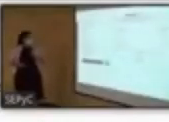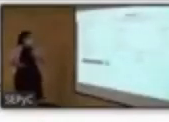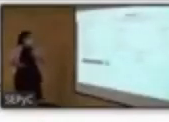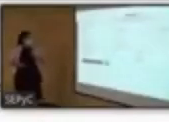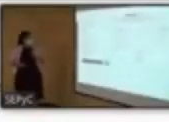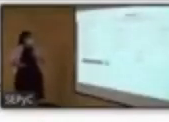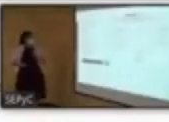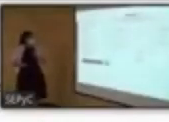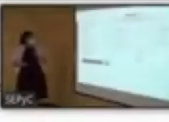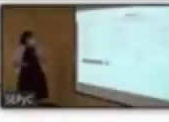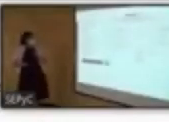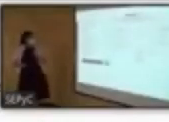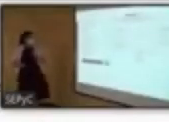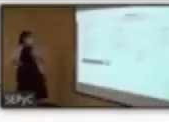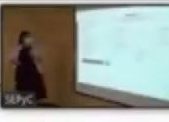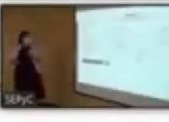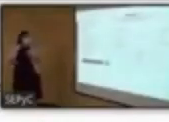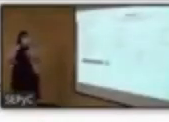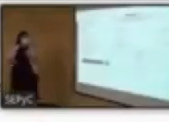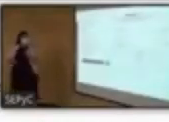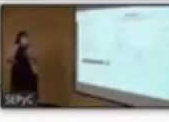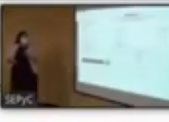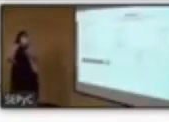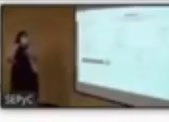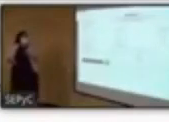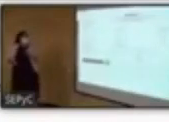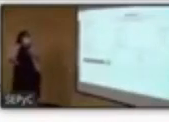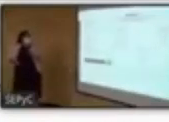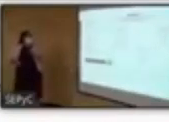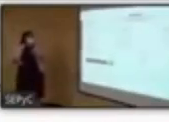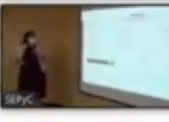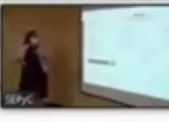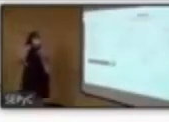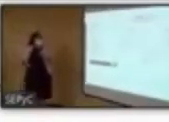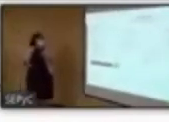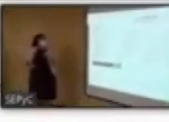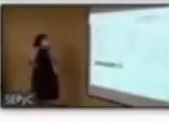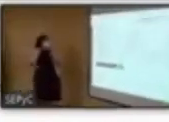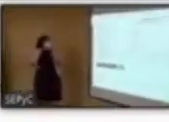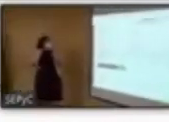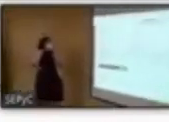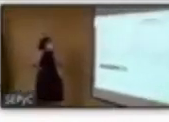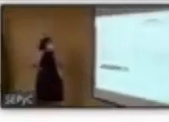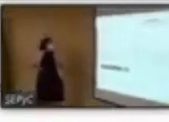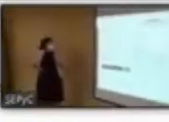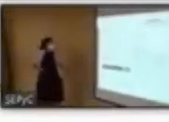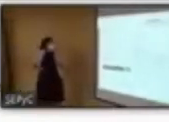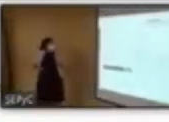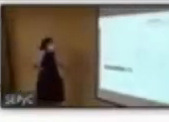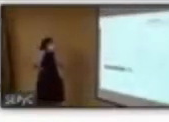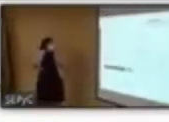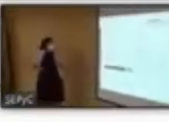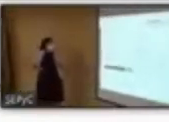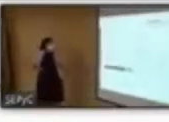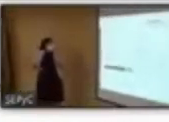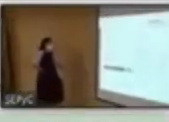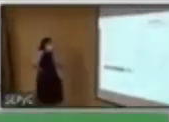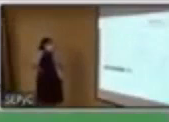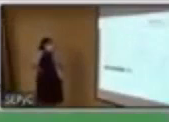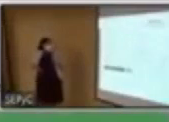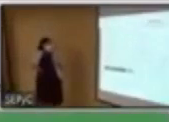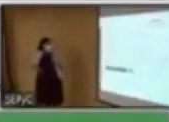El siguiente paso, entonces, una vez que completemos todos los apartados donde se nos requiere información, es darle a la opción de